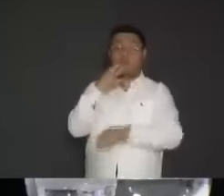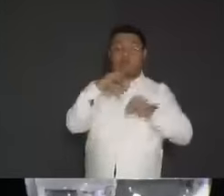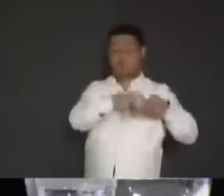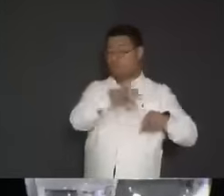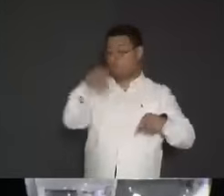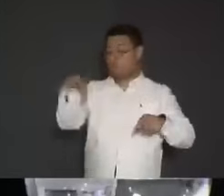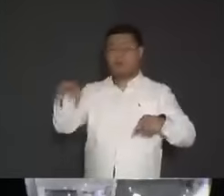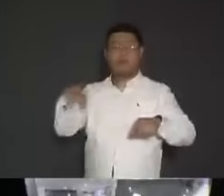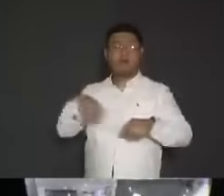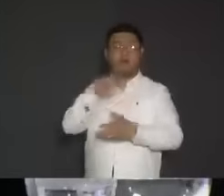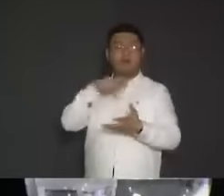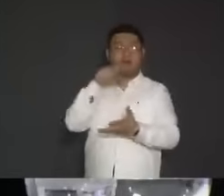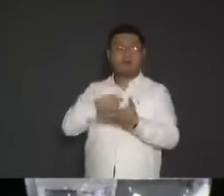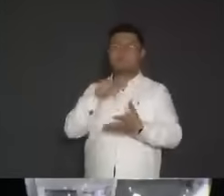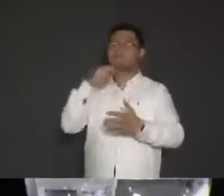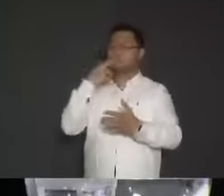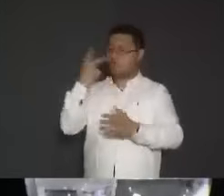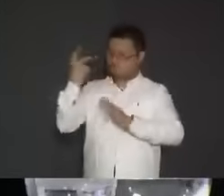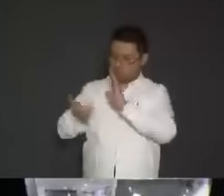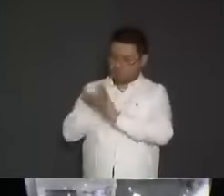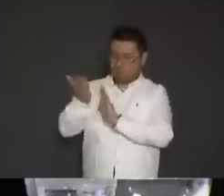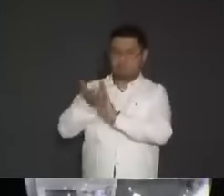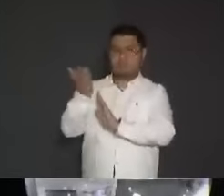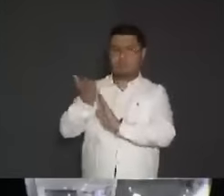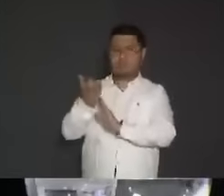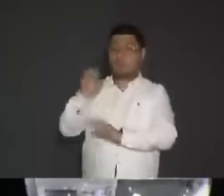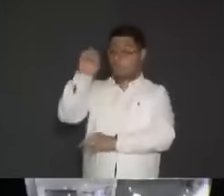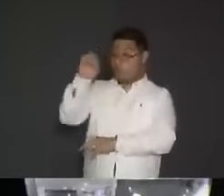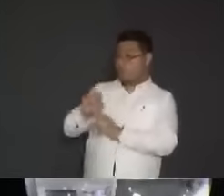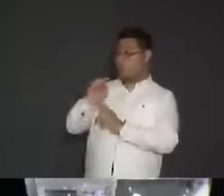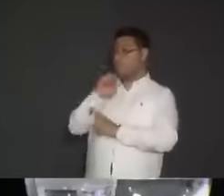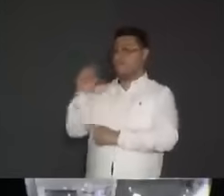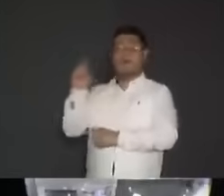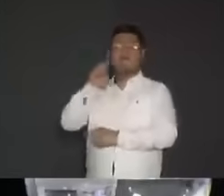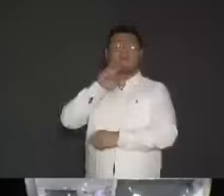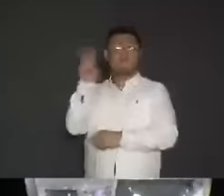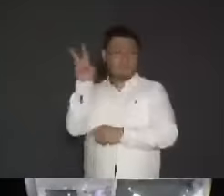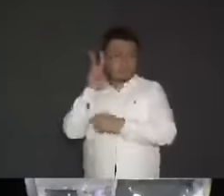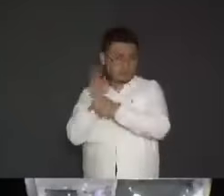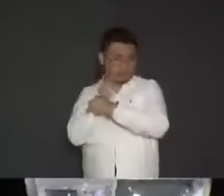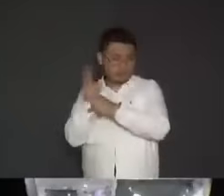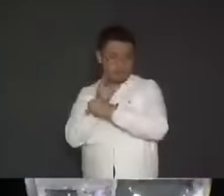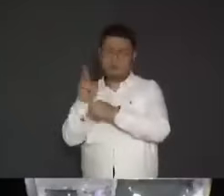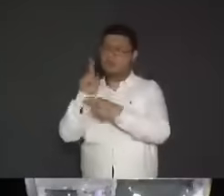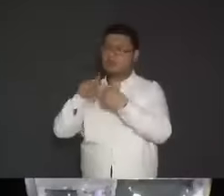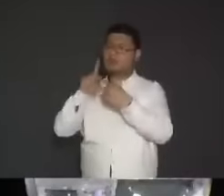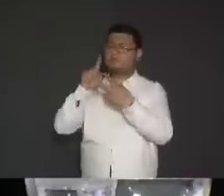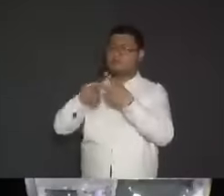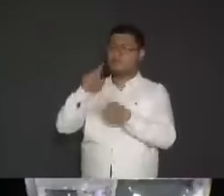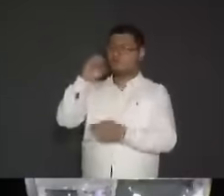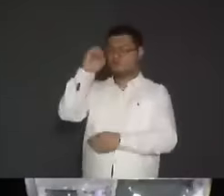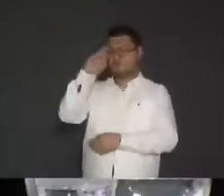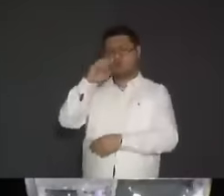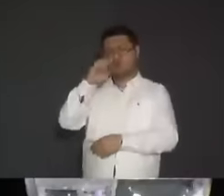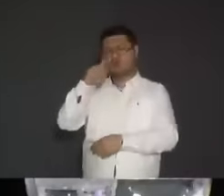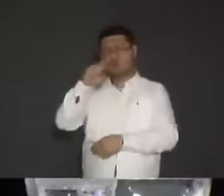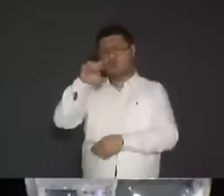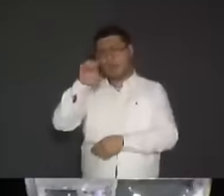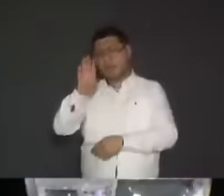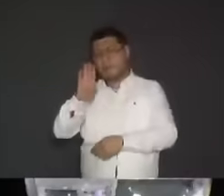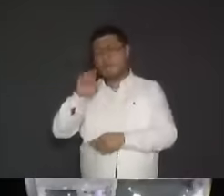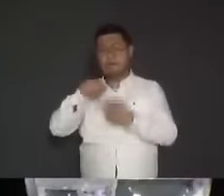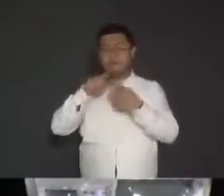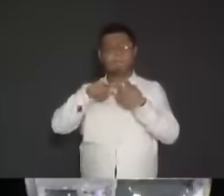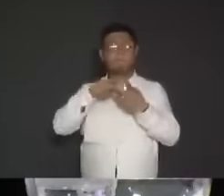desarrollo. Oriente, las bases en Tizimín y Valladolid, Sur, Ticul, Oxcuzcap y Peto, la costa de